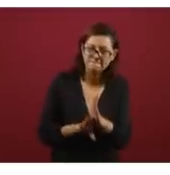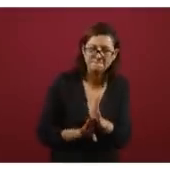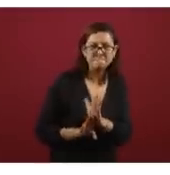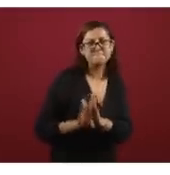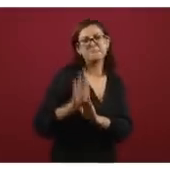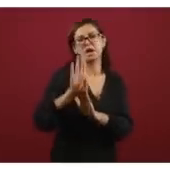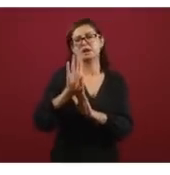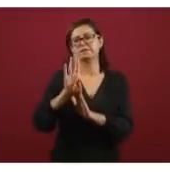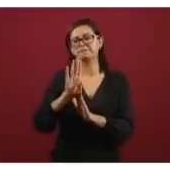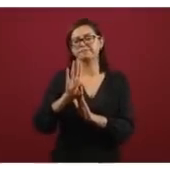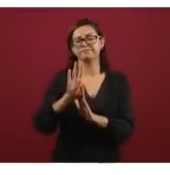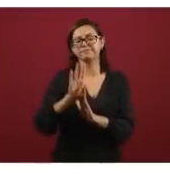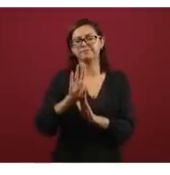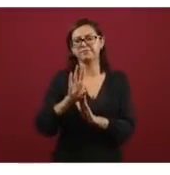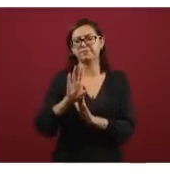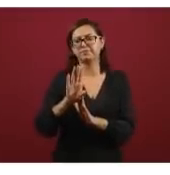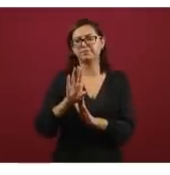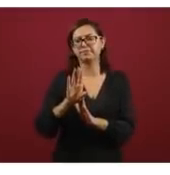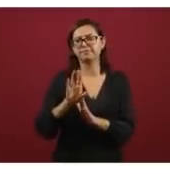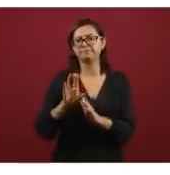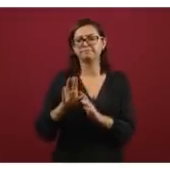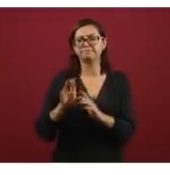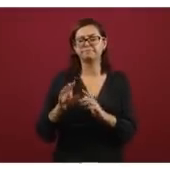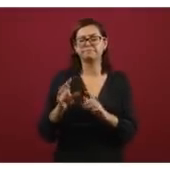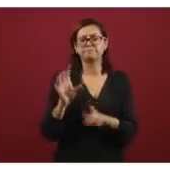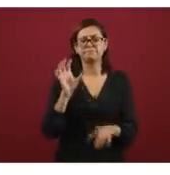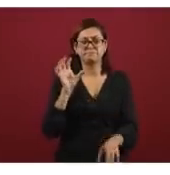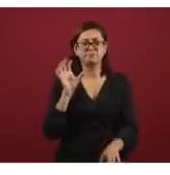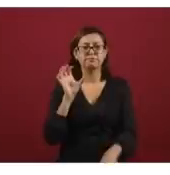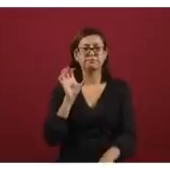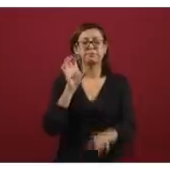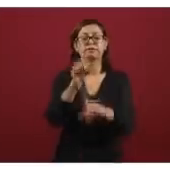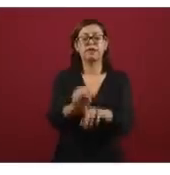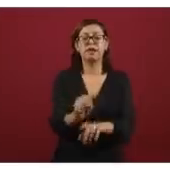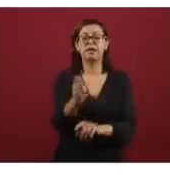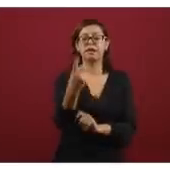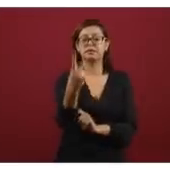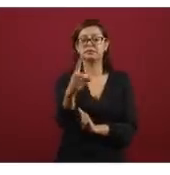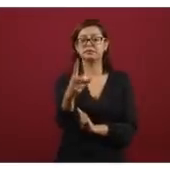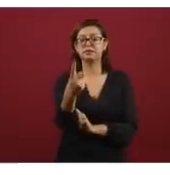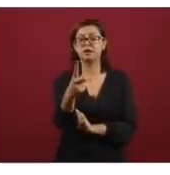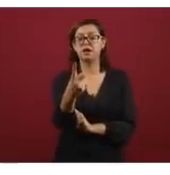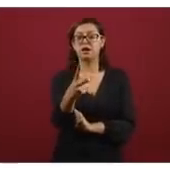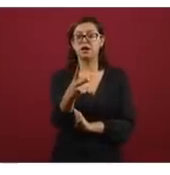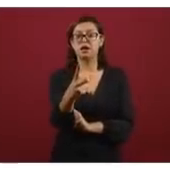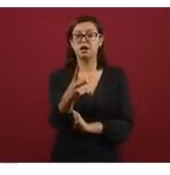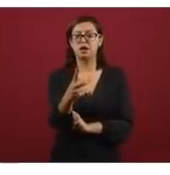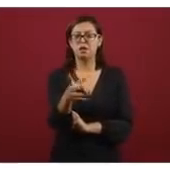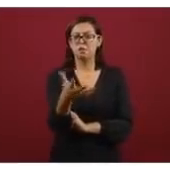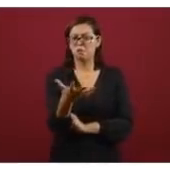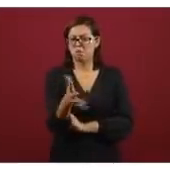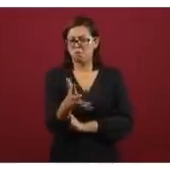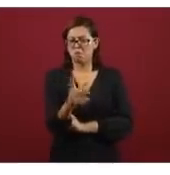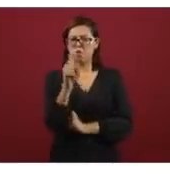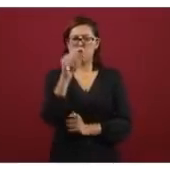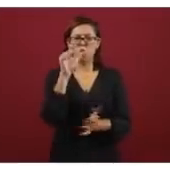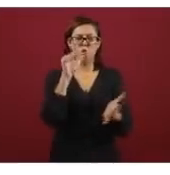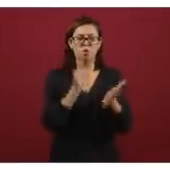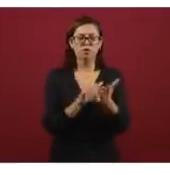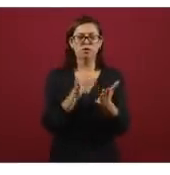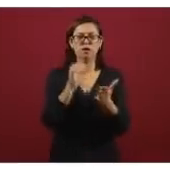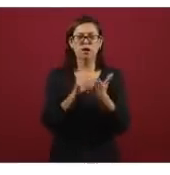incremento hasta llegar a diciembre con un promedio estimado de